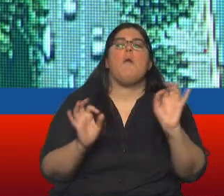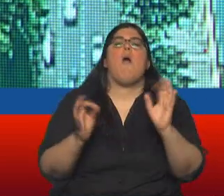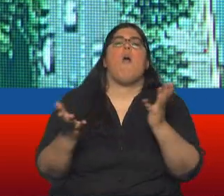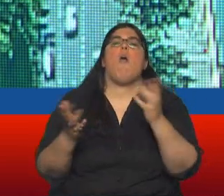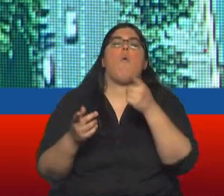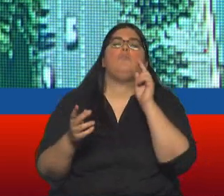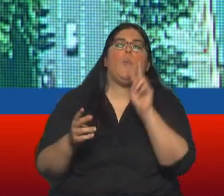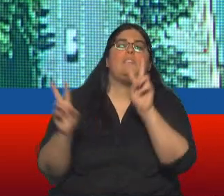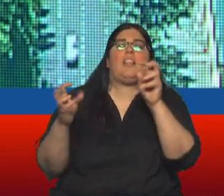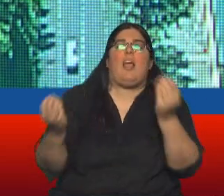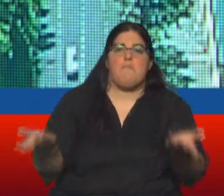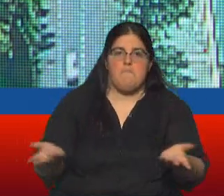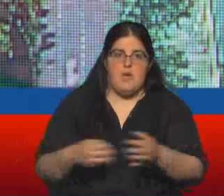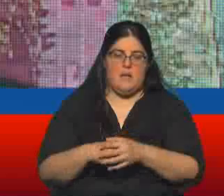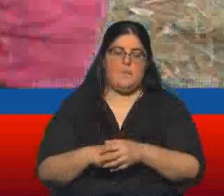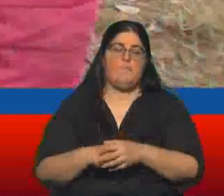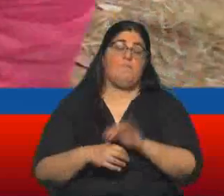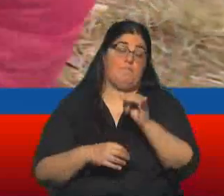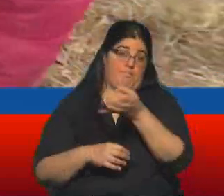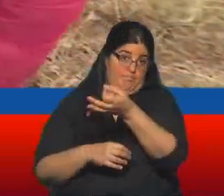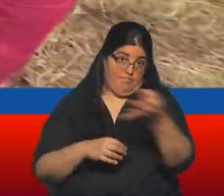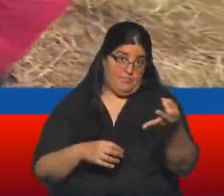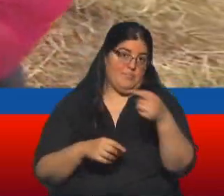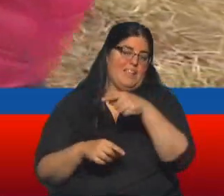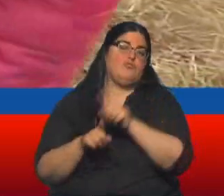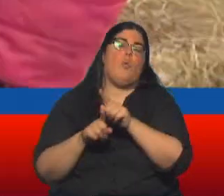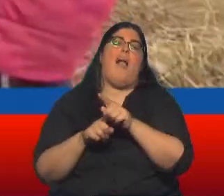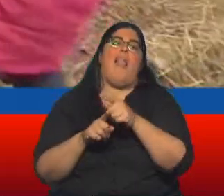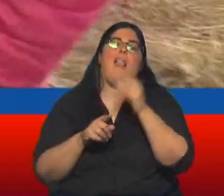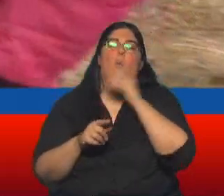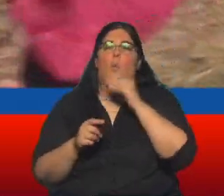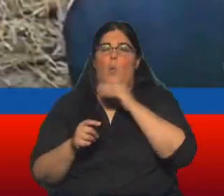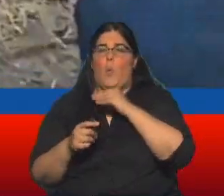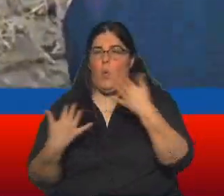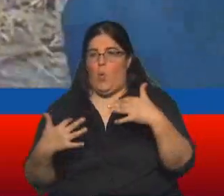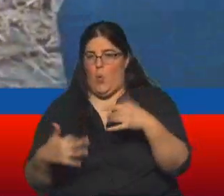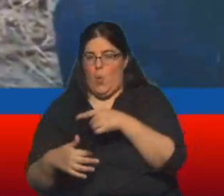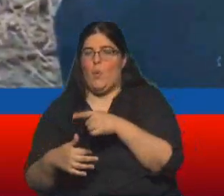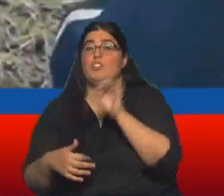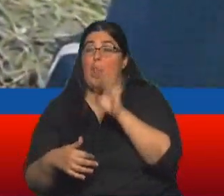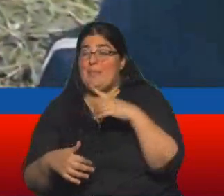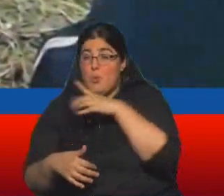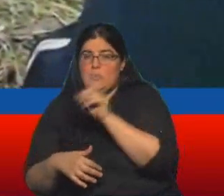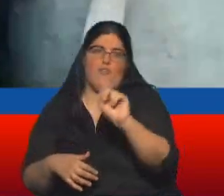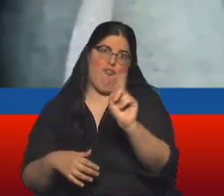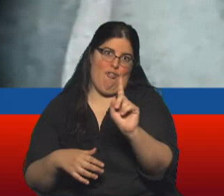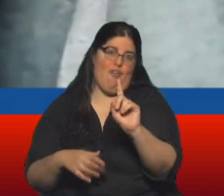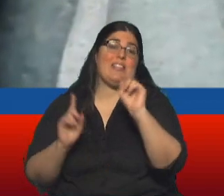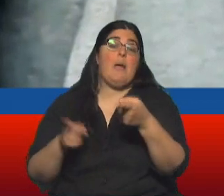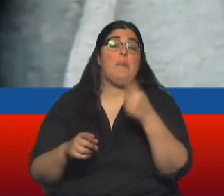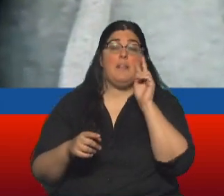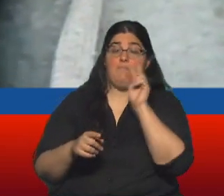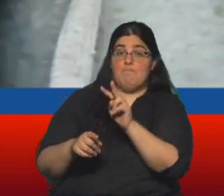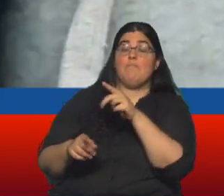¿Cómo ves el tema? Yo creo que sí, efectivamente es una cortina de humo, pero no solo para Rusia. Tengamos en cuenta que la movilización de